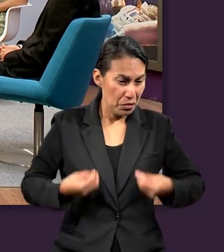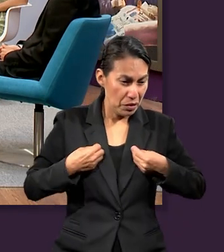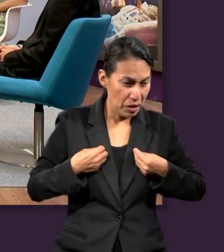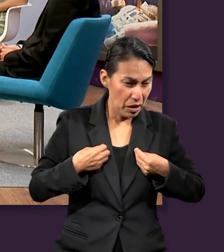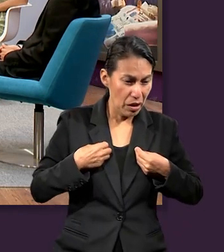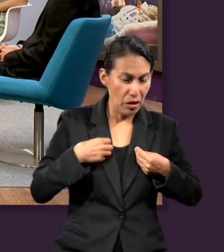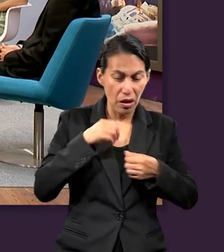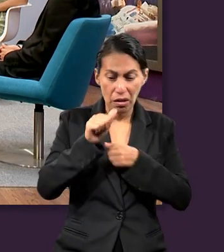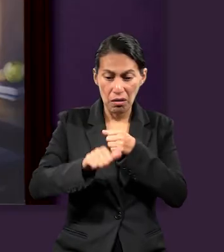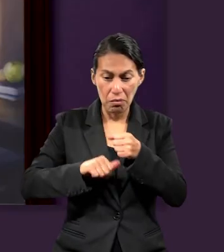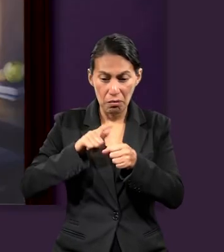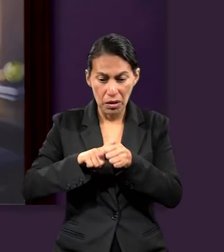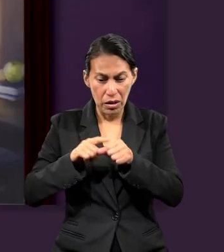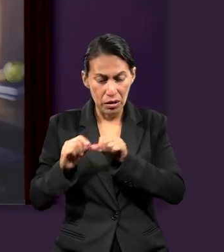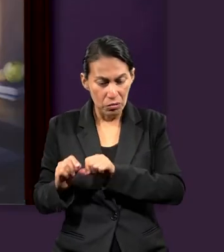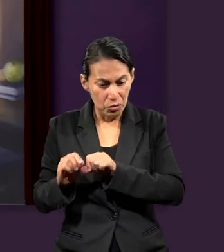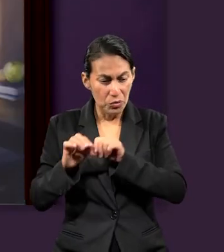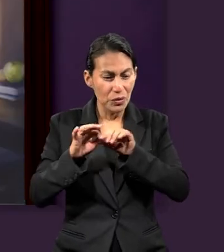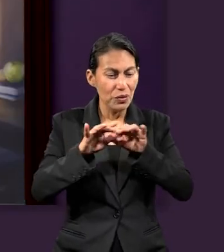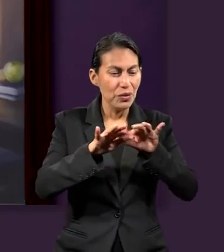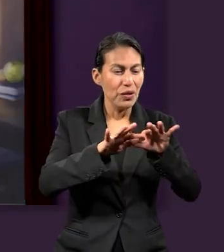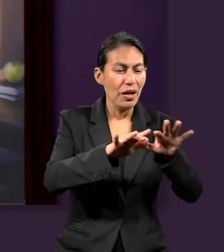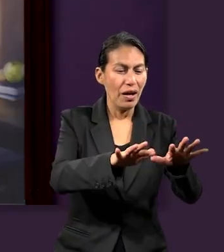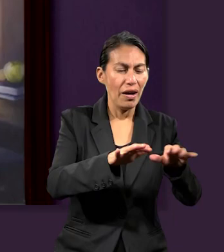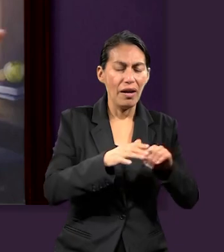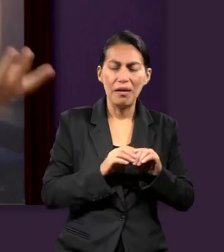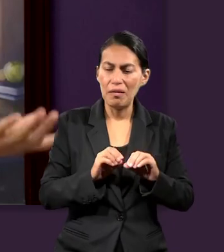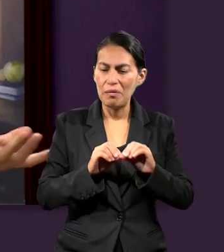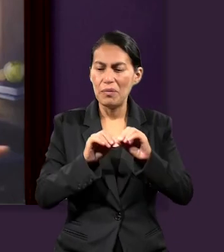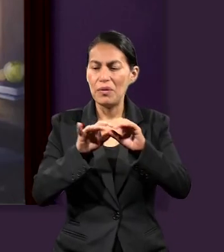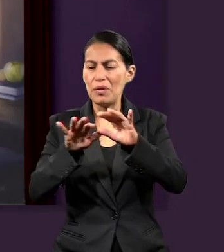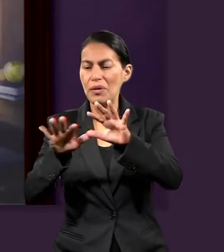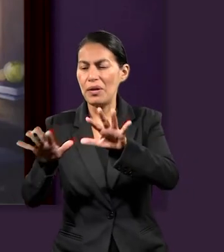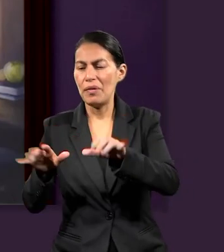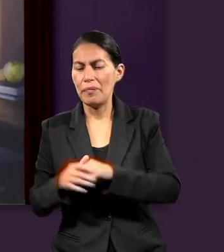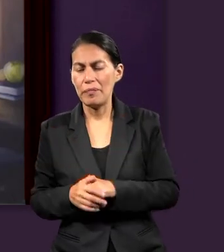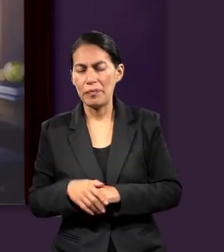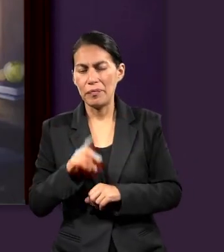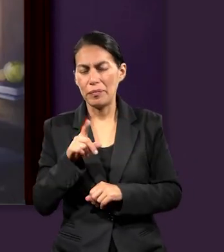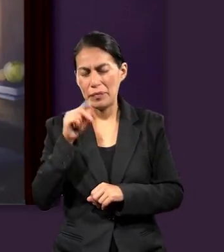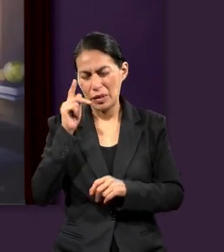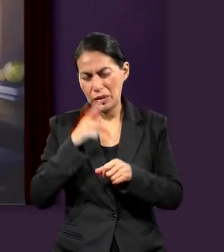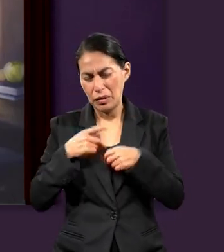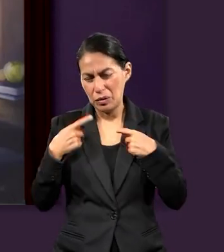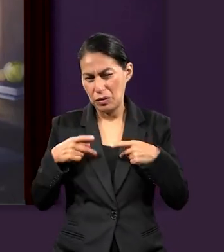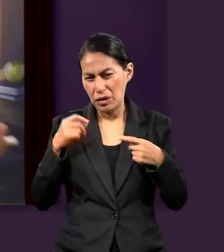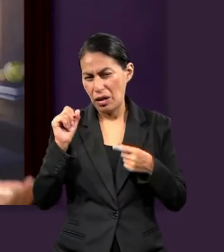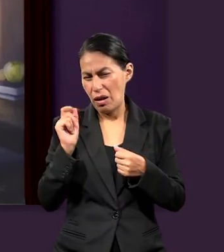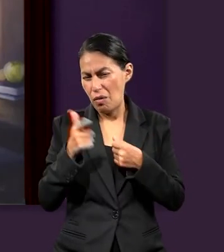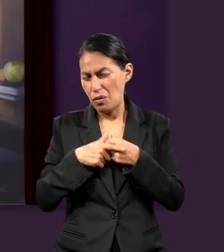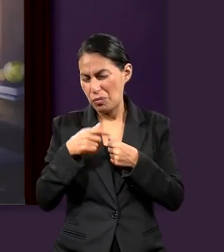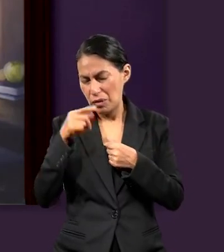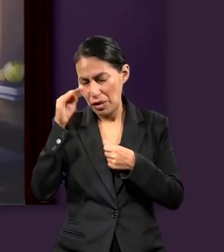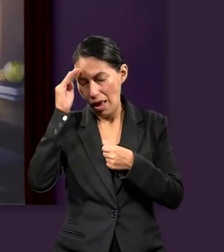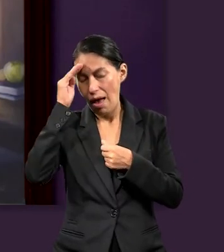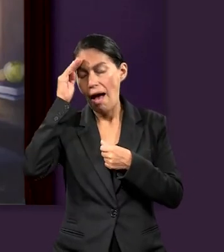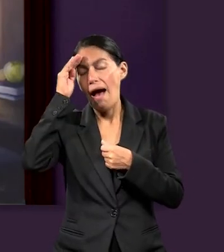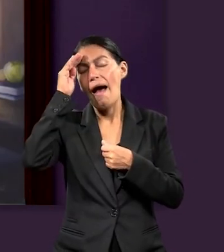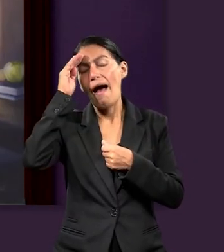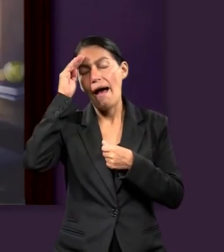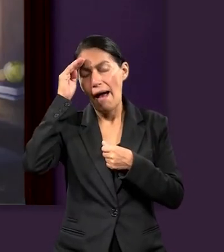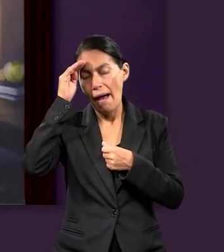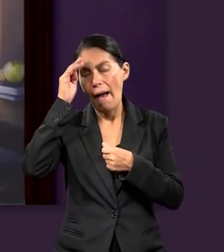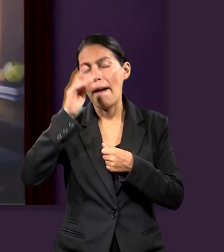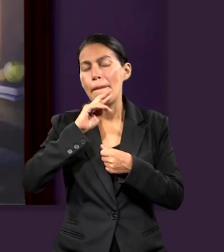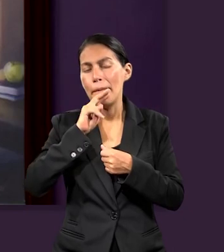muchas personas dijeron Bueno Sí sería bueno hacer algún tipo de de pausa en la semana para poder permitir que la tierra respire un poquito